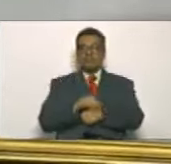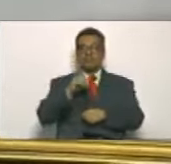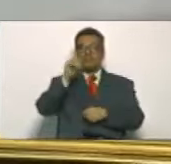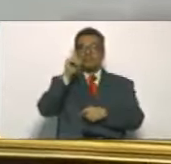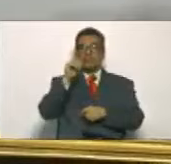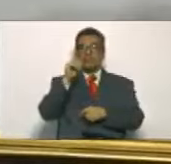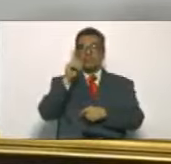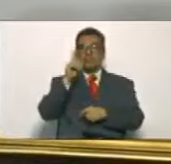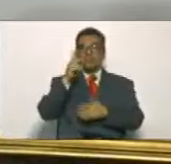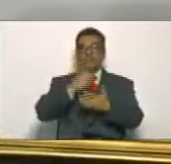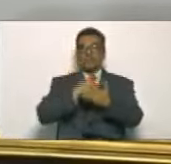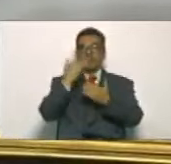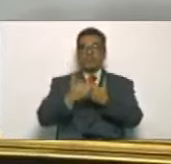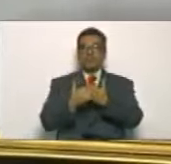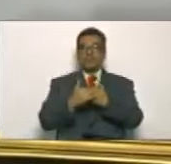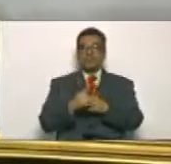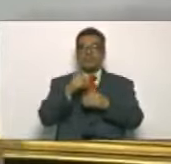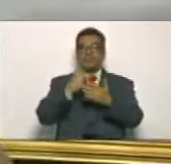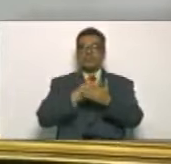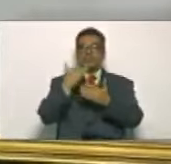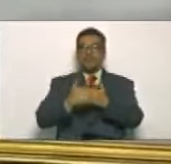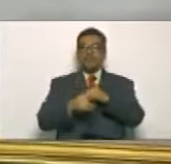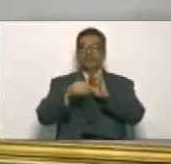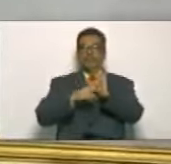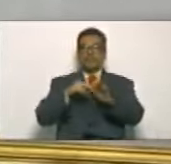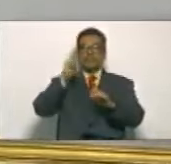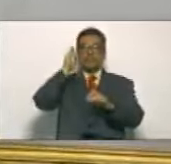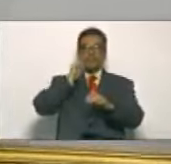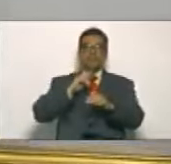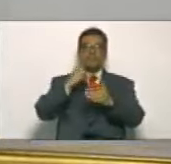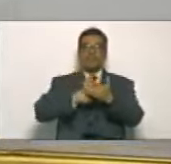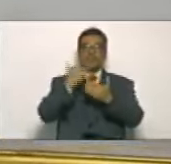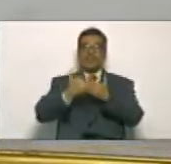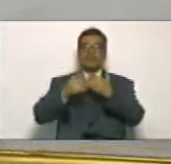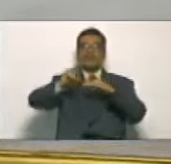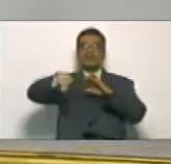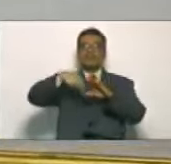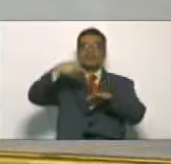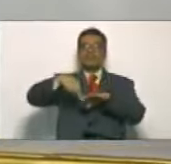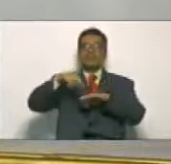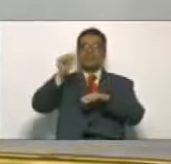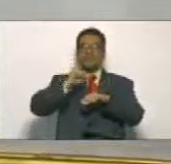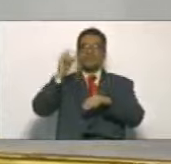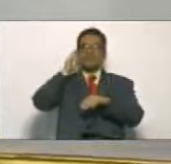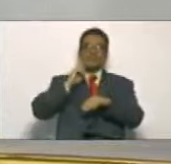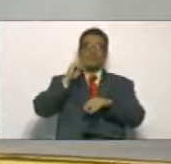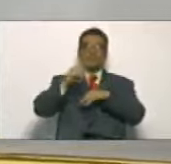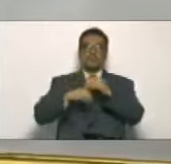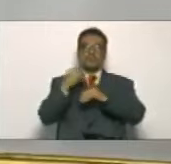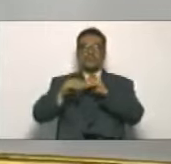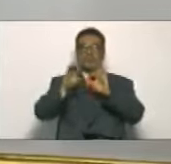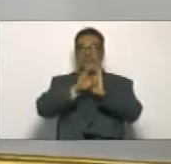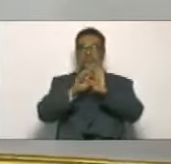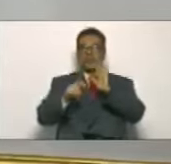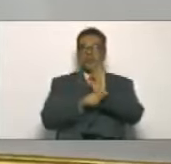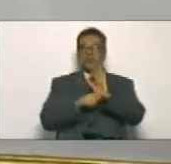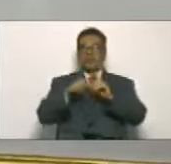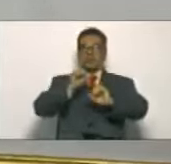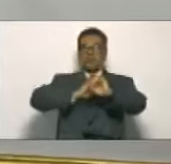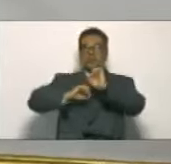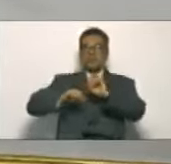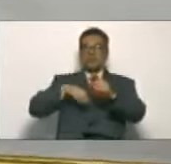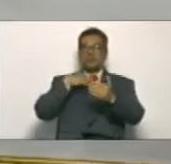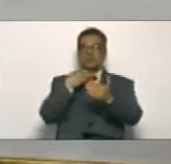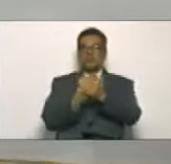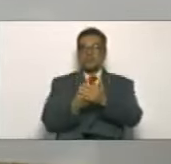...un solo proyecto... ...el proyecto bolivariano... ...el proyecto nacional Simón Bolívar... ...plasmado en esta constitución... ...que la defenderemos